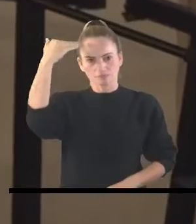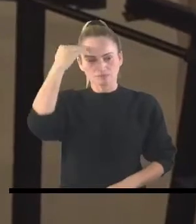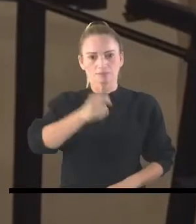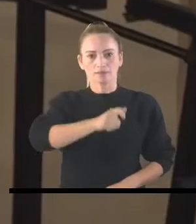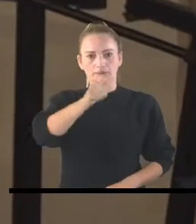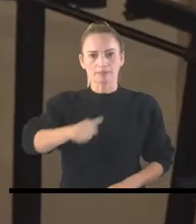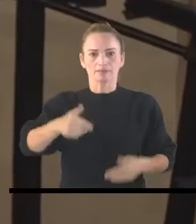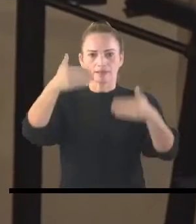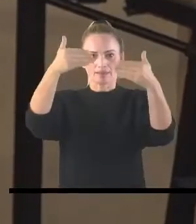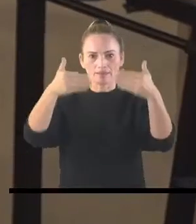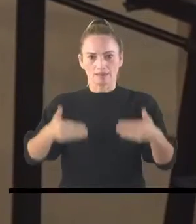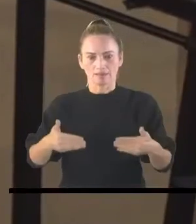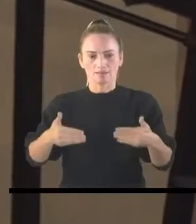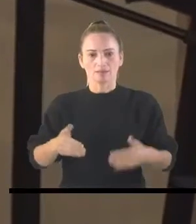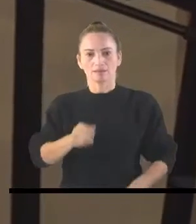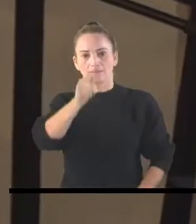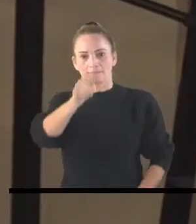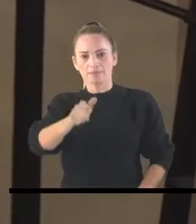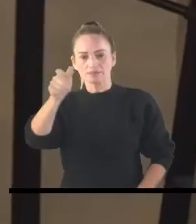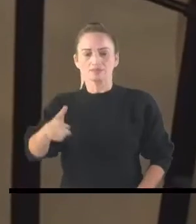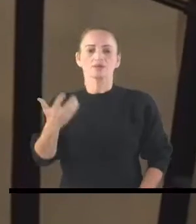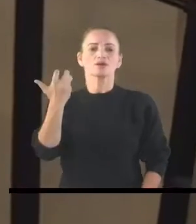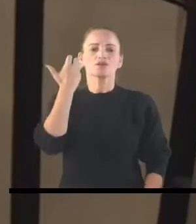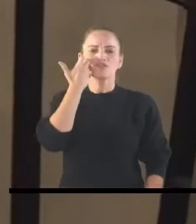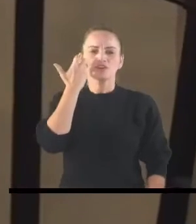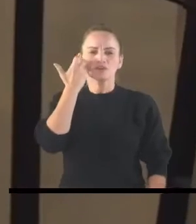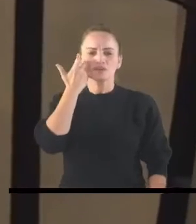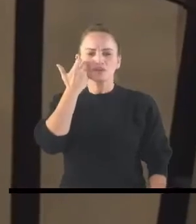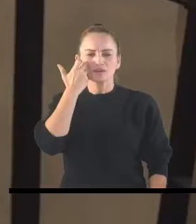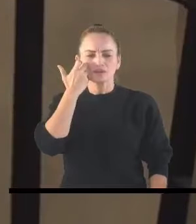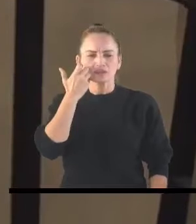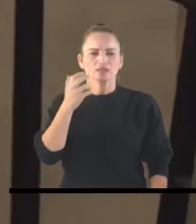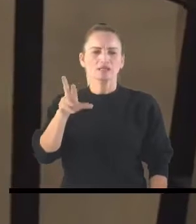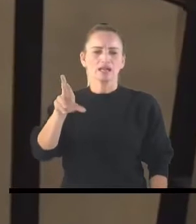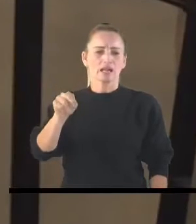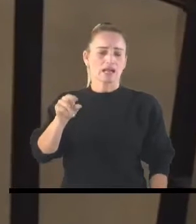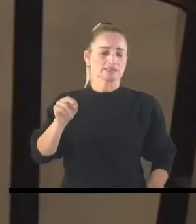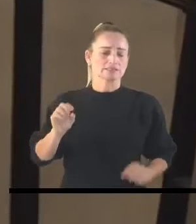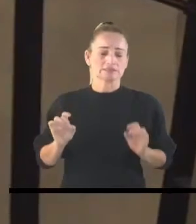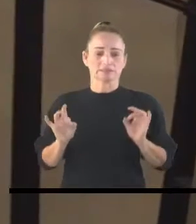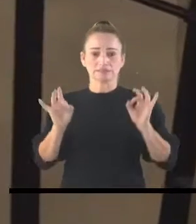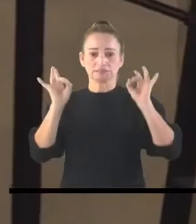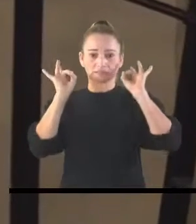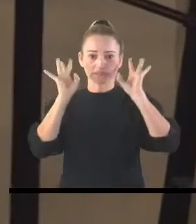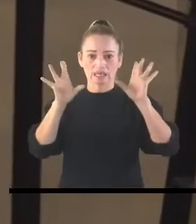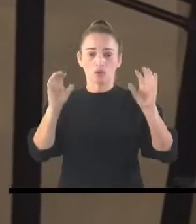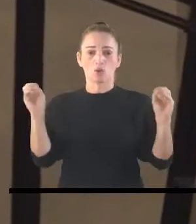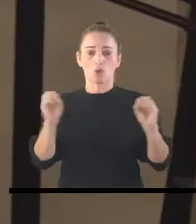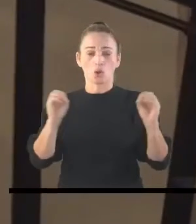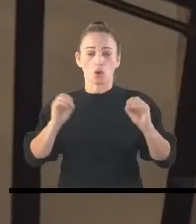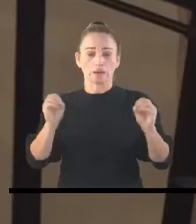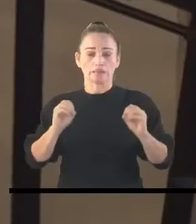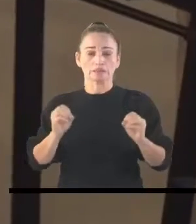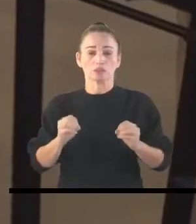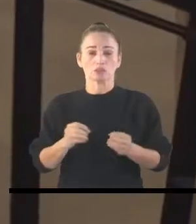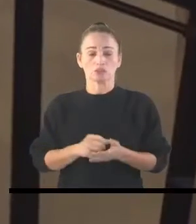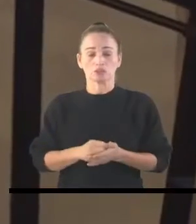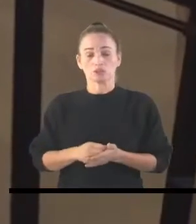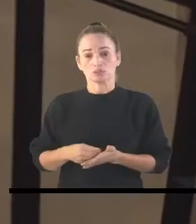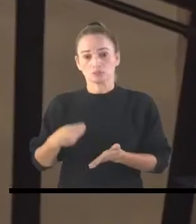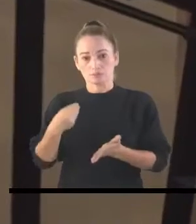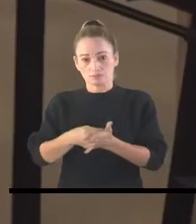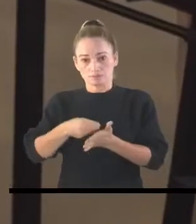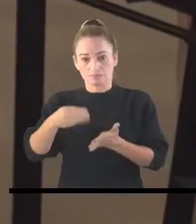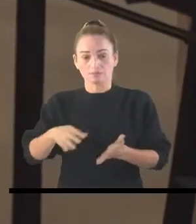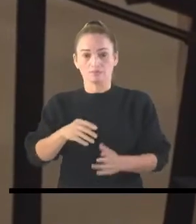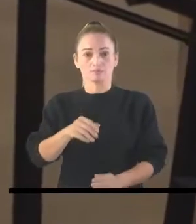con discapacidad y personas con enfermedades ruinosas y catastróficas o de alto costo, como parte de